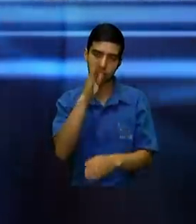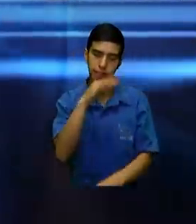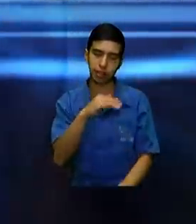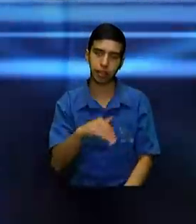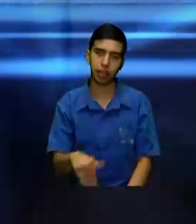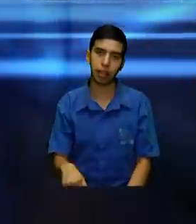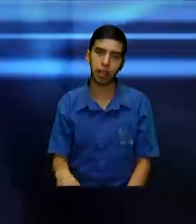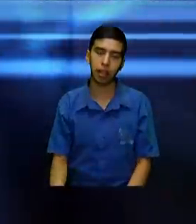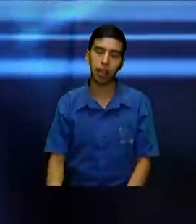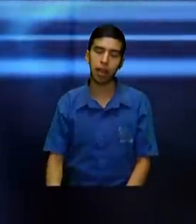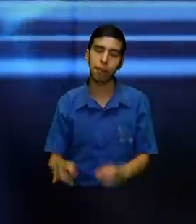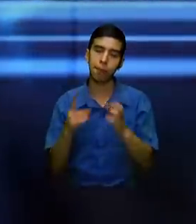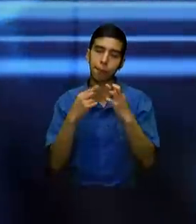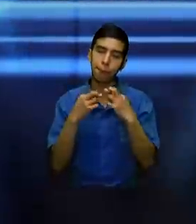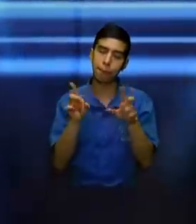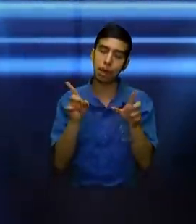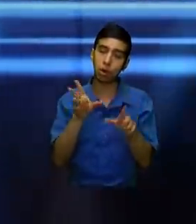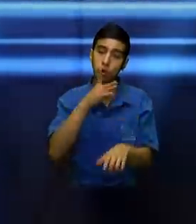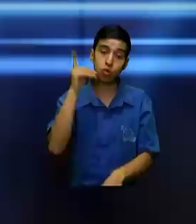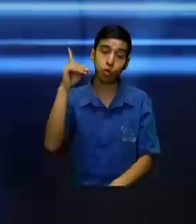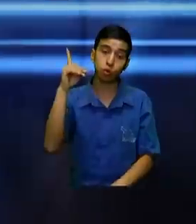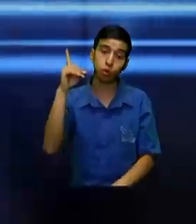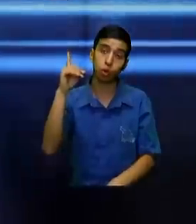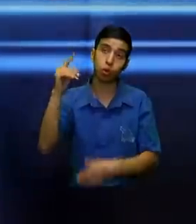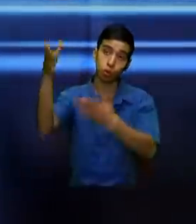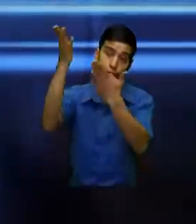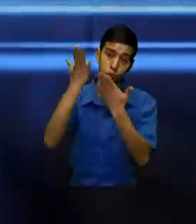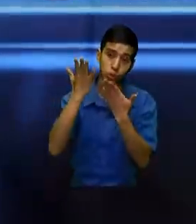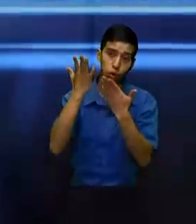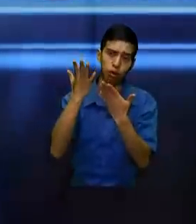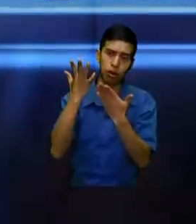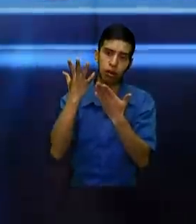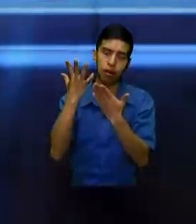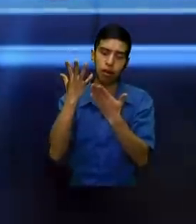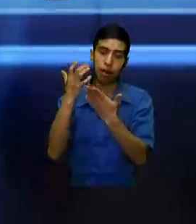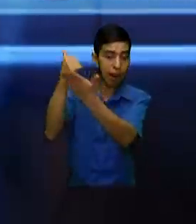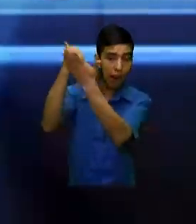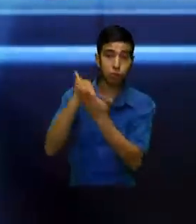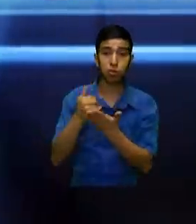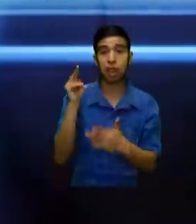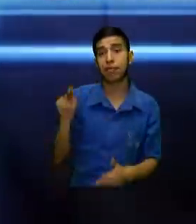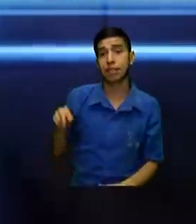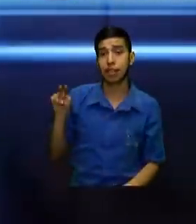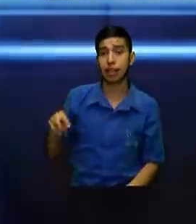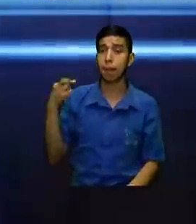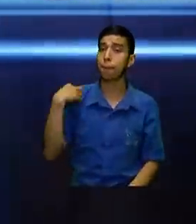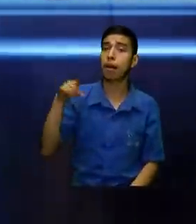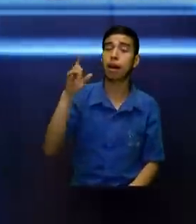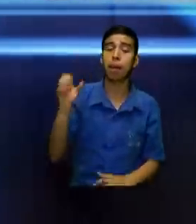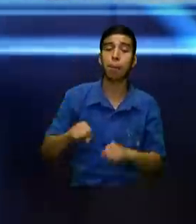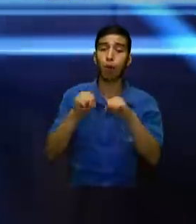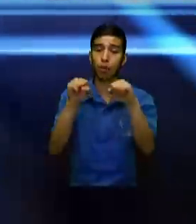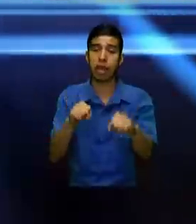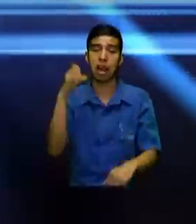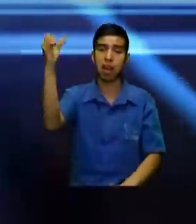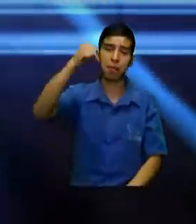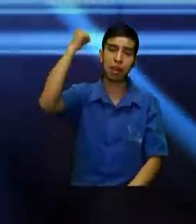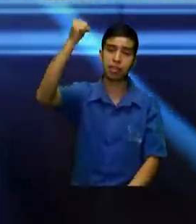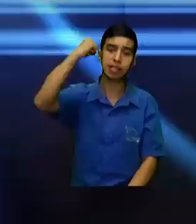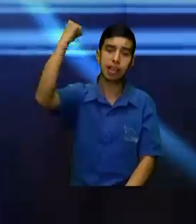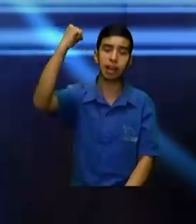Pero Dios le dio todas las armas necesarias a usted para vencer. Porque el Señor lo dijo claramente. El Señor dijo,